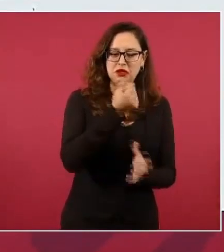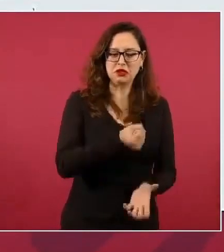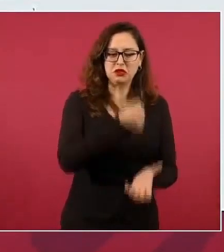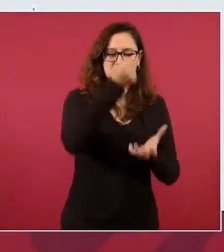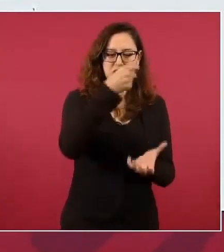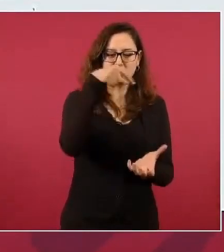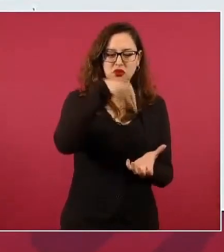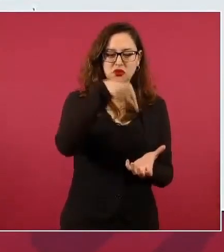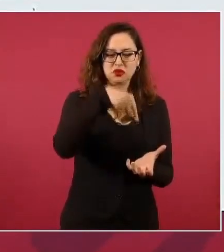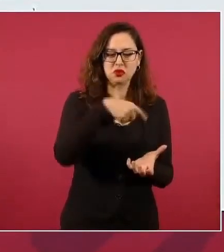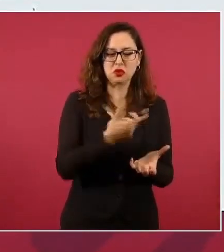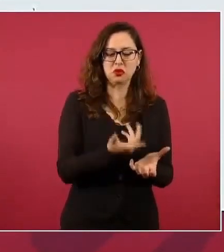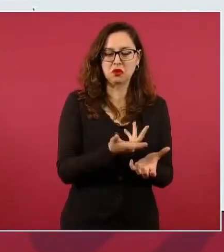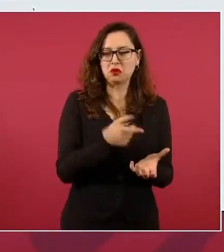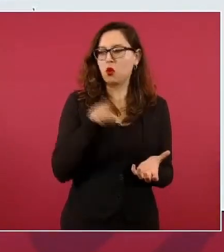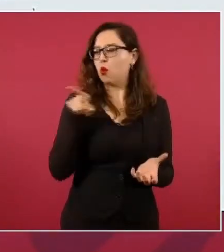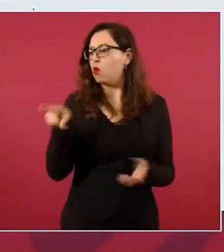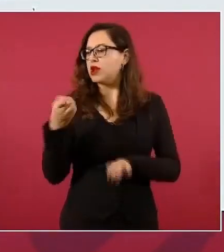anual un estado